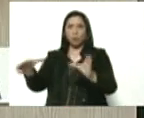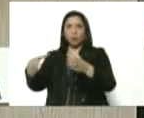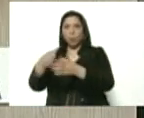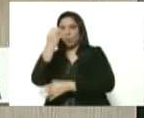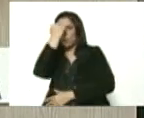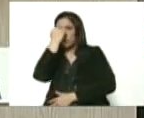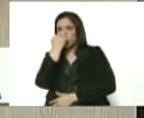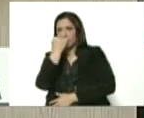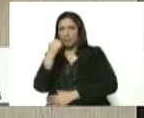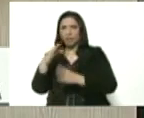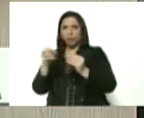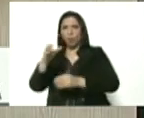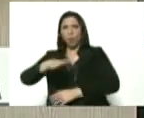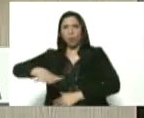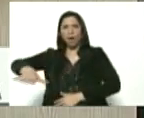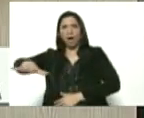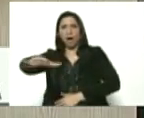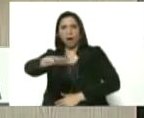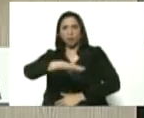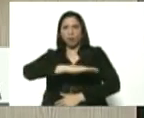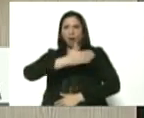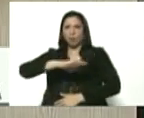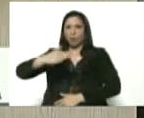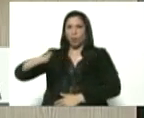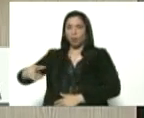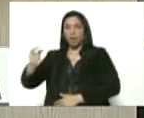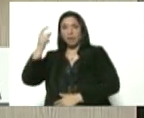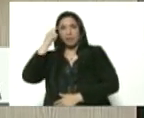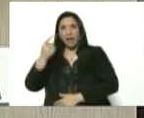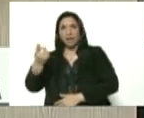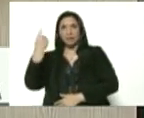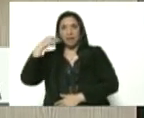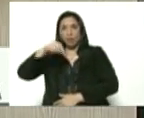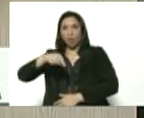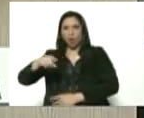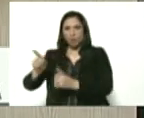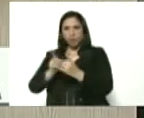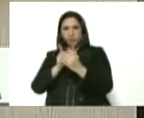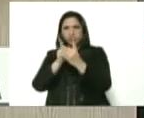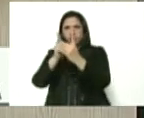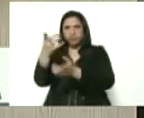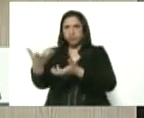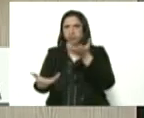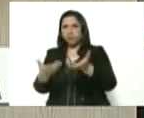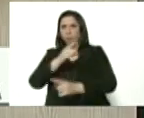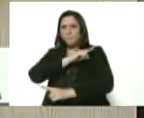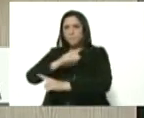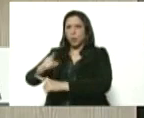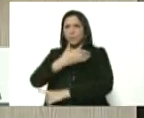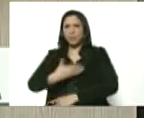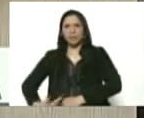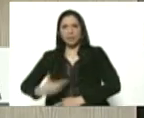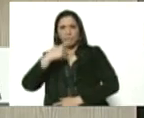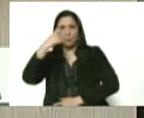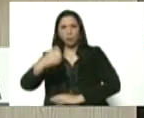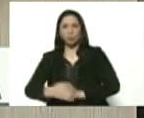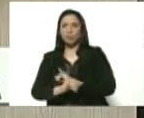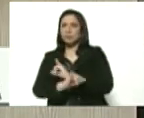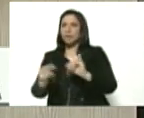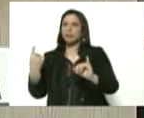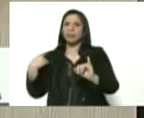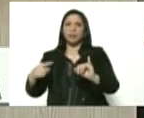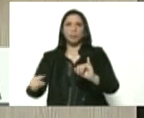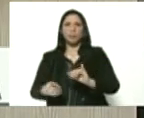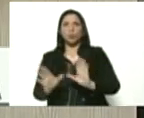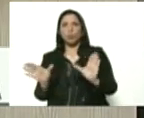de la costa, y entre el día de ayer y el día de hoy, por la persecución en caliente que ordenó el presidente Nicolás Maduro, ya tenemos